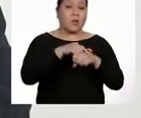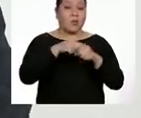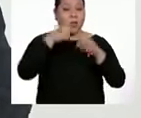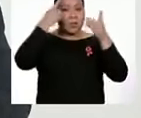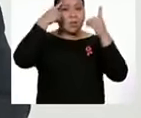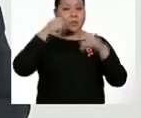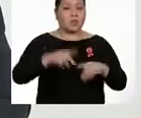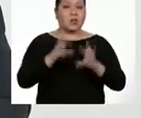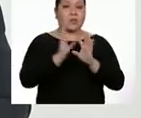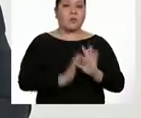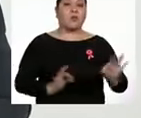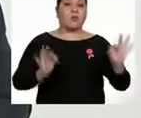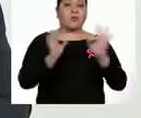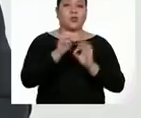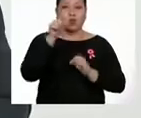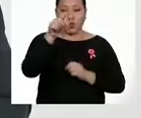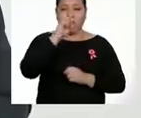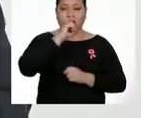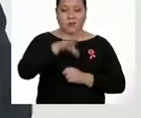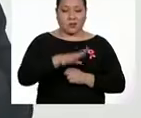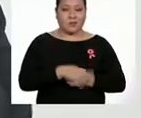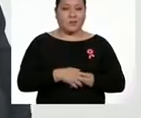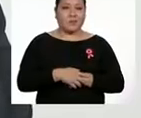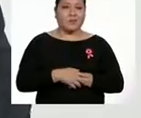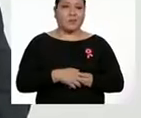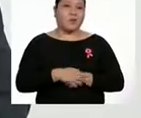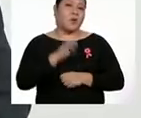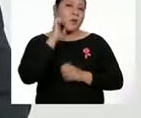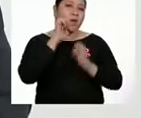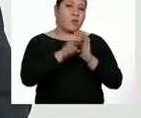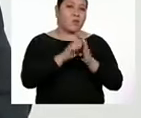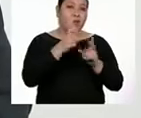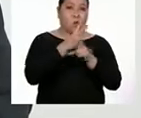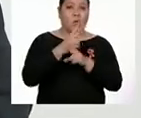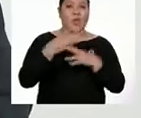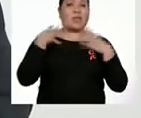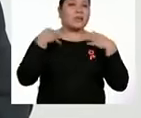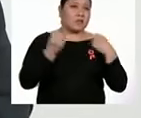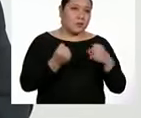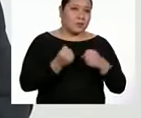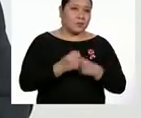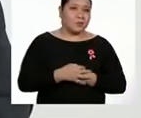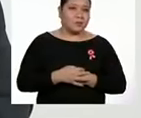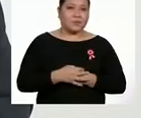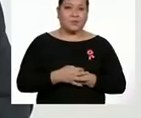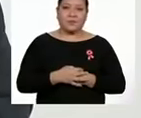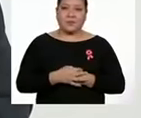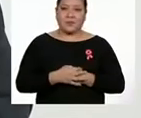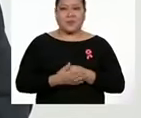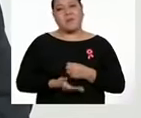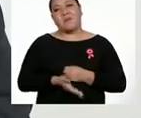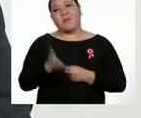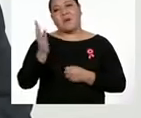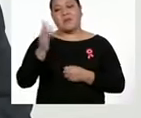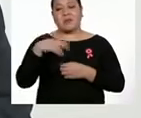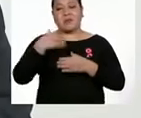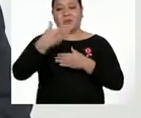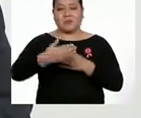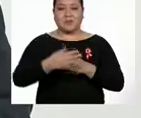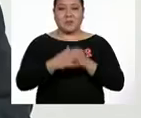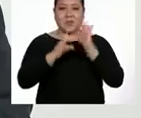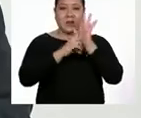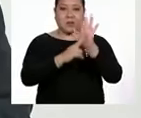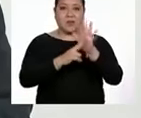decisiones importantes. Tú lo has dicho, como cuidar la salud. Vayamos con el siguiente paso. Es